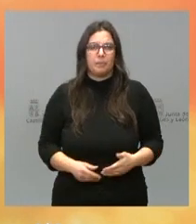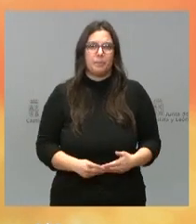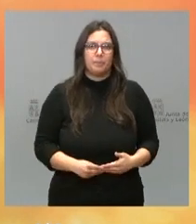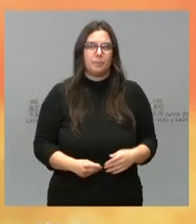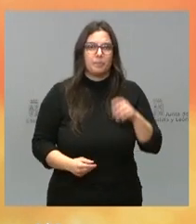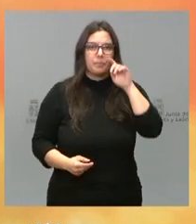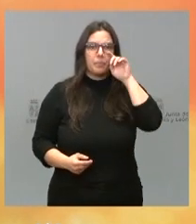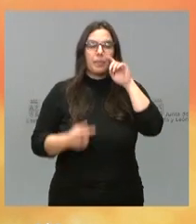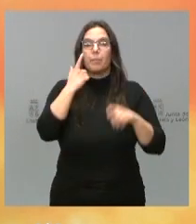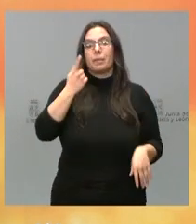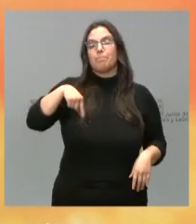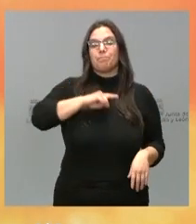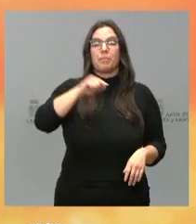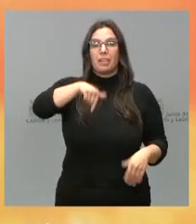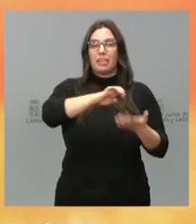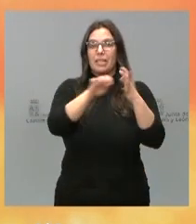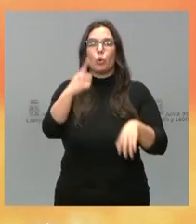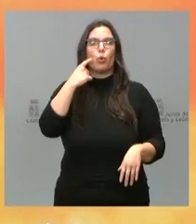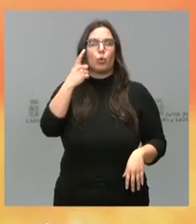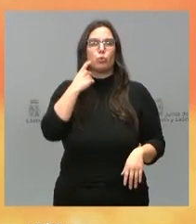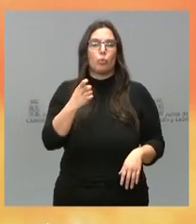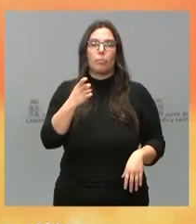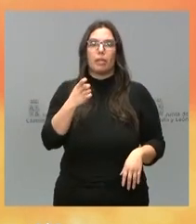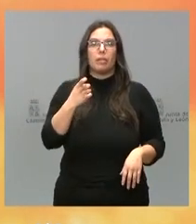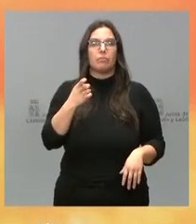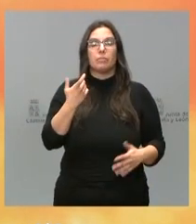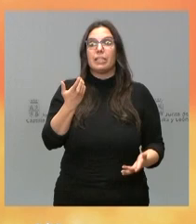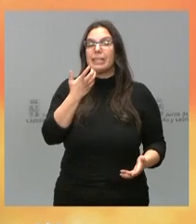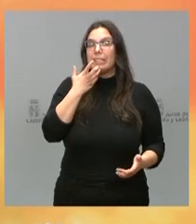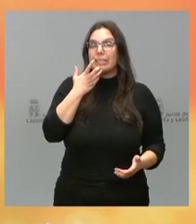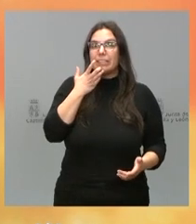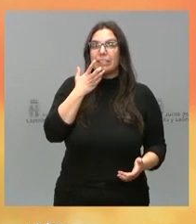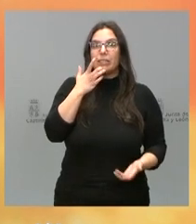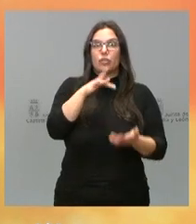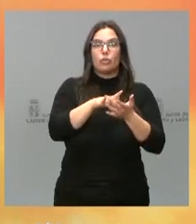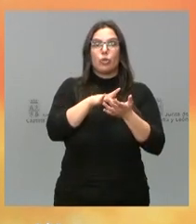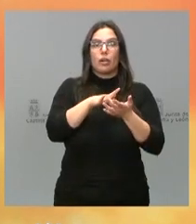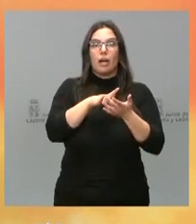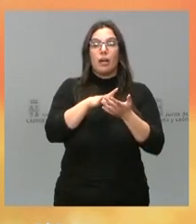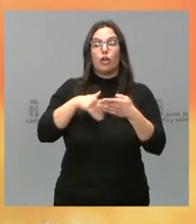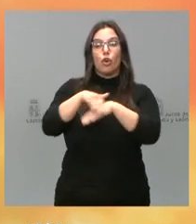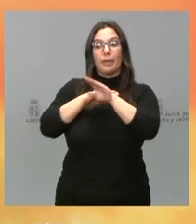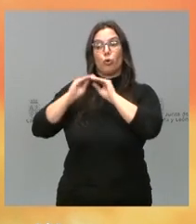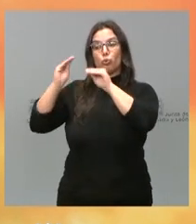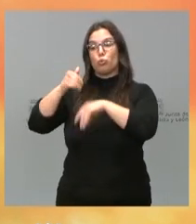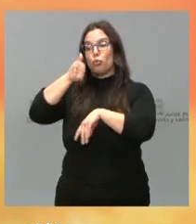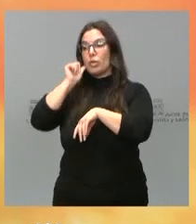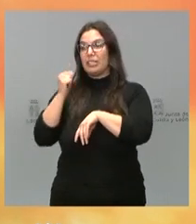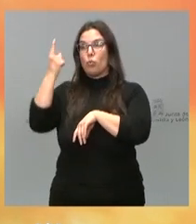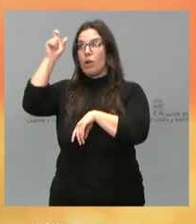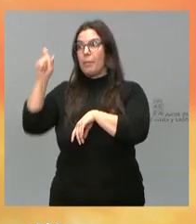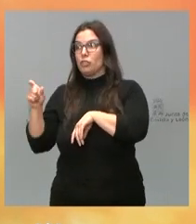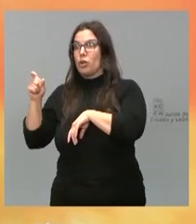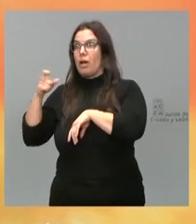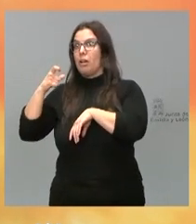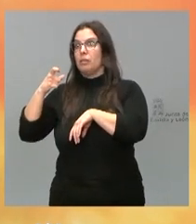estamos acostumbrados en Castilla y León a cada vez que interviene un miembro del gobierno de Sánchez es para atacar a